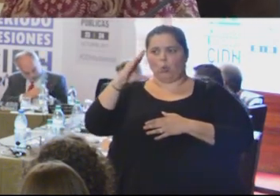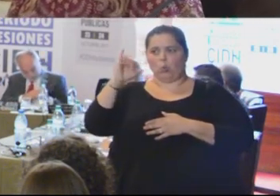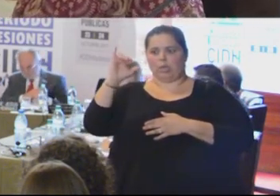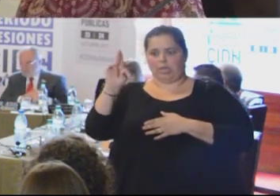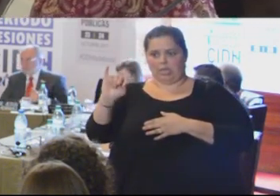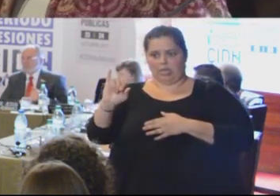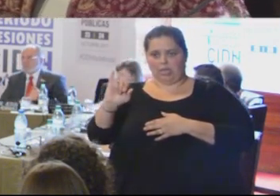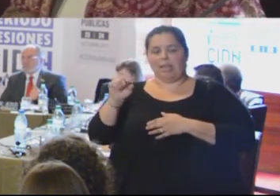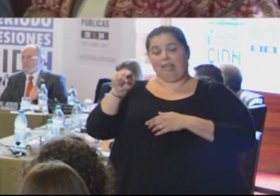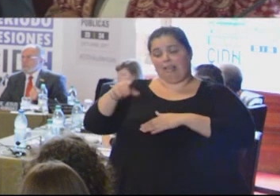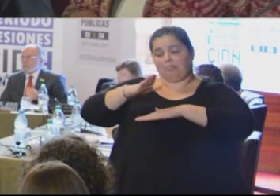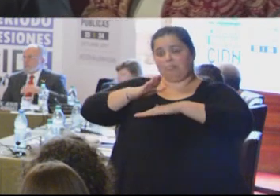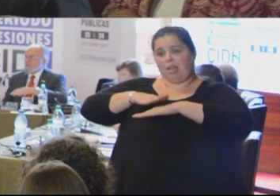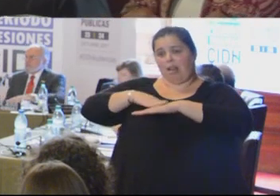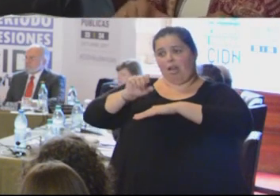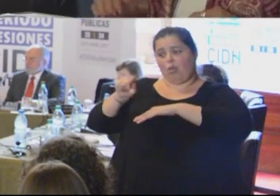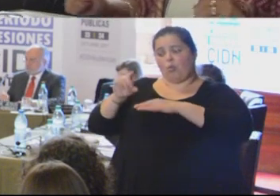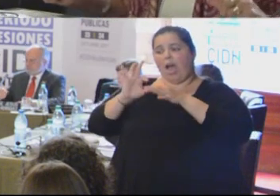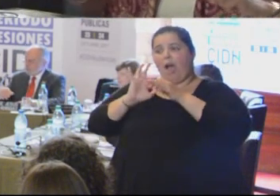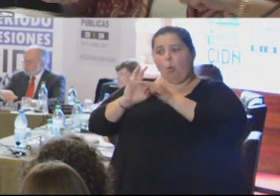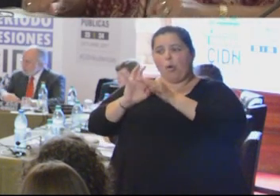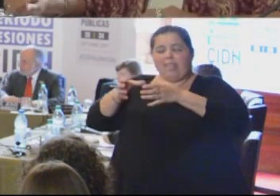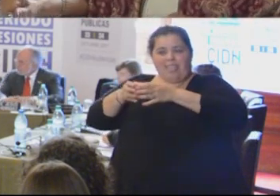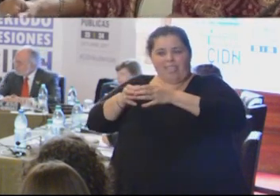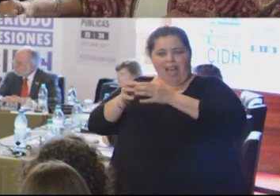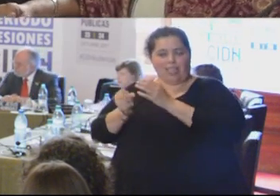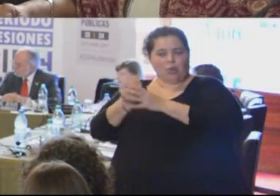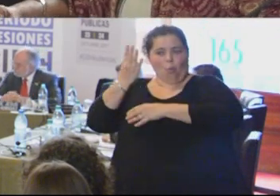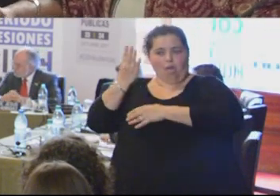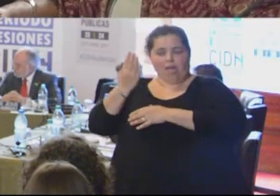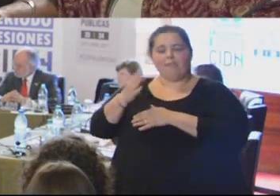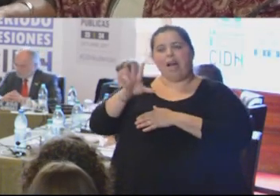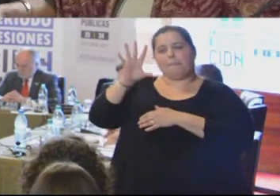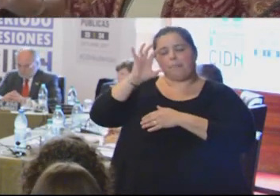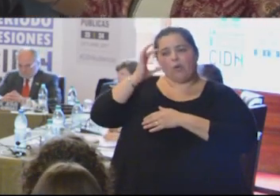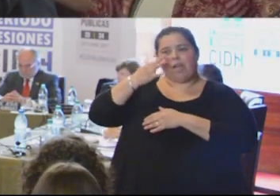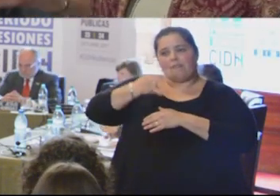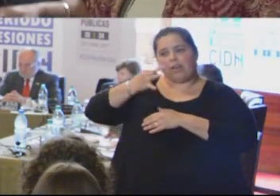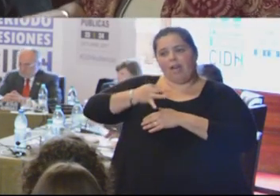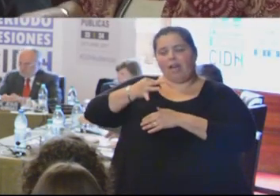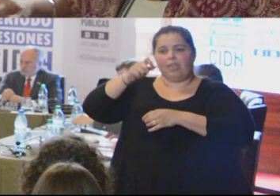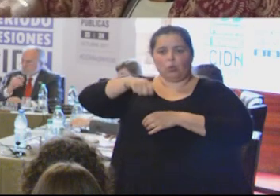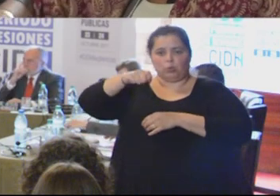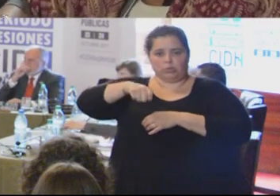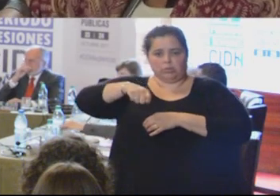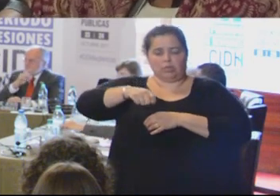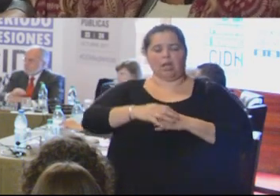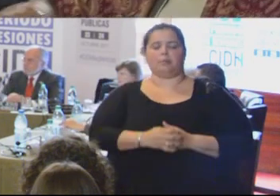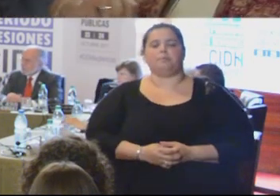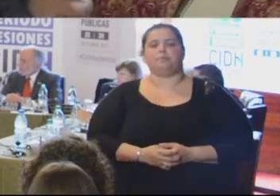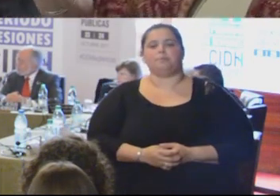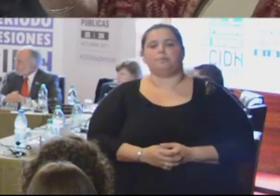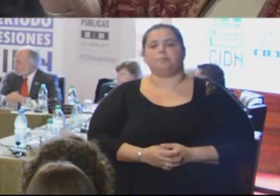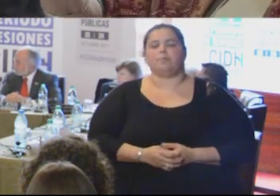nuestra unidad nueva nuestra unidad temática memoria verdad justicia la palabra gracias